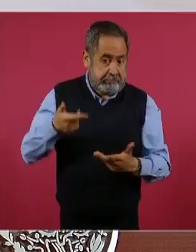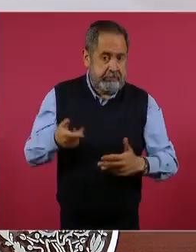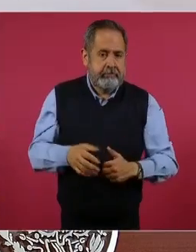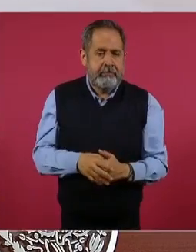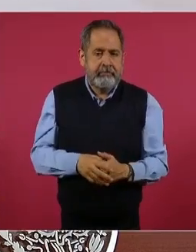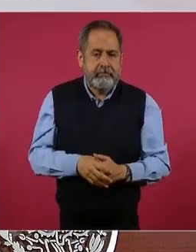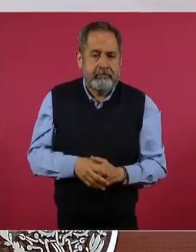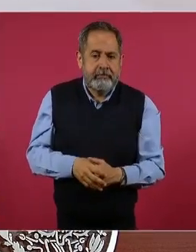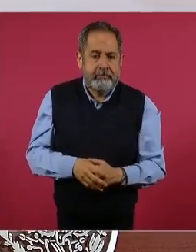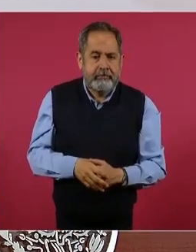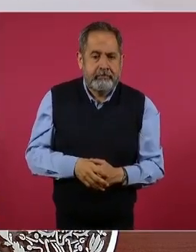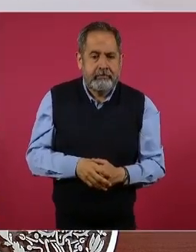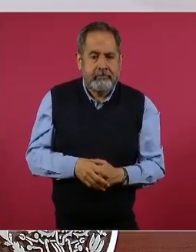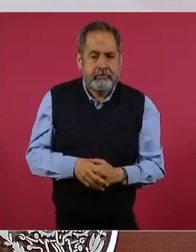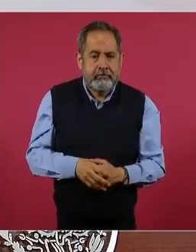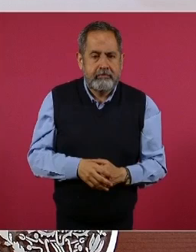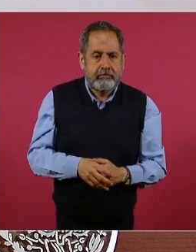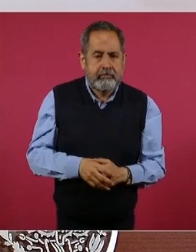La